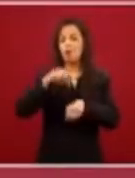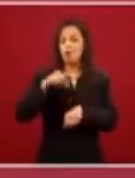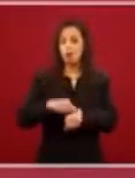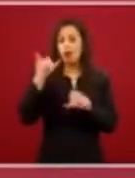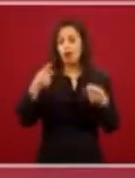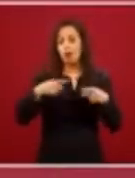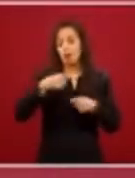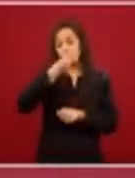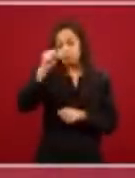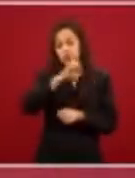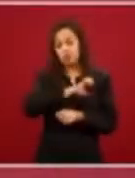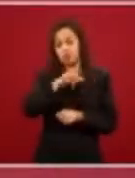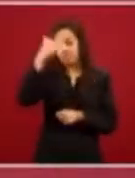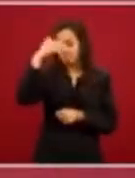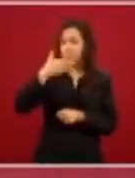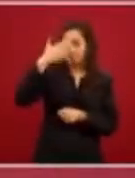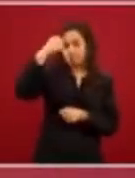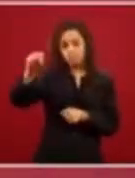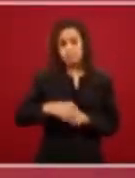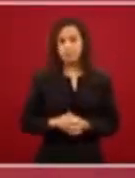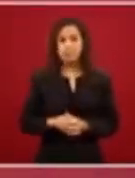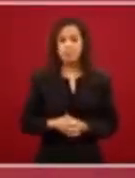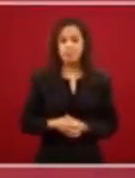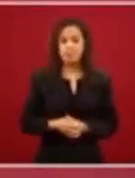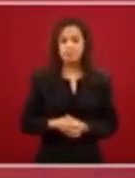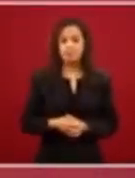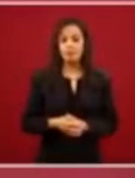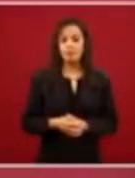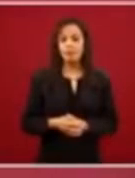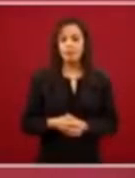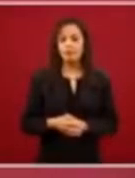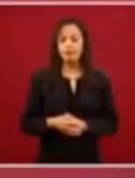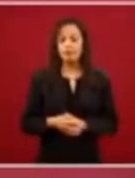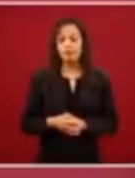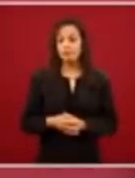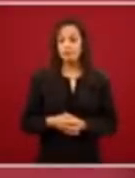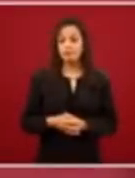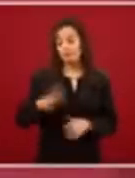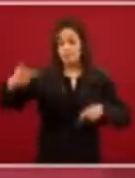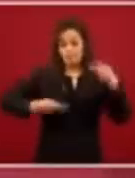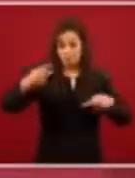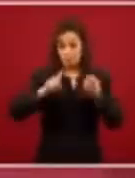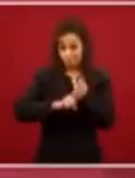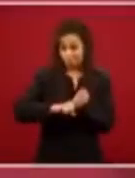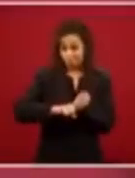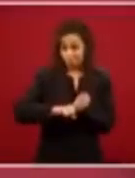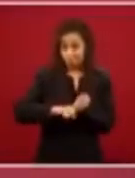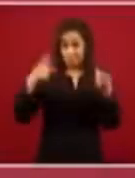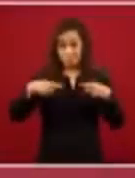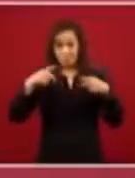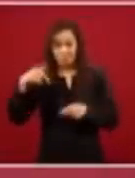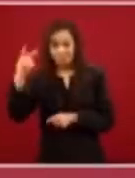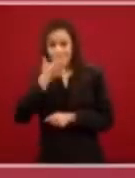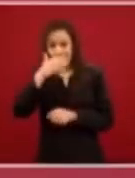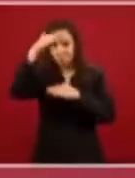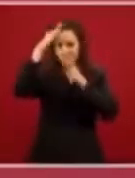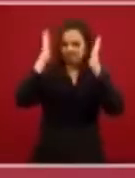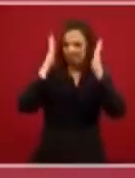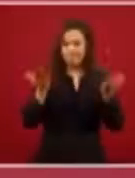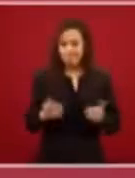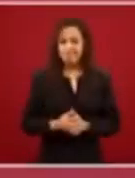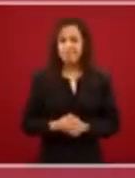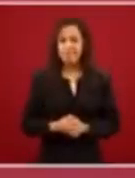especialistas. Y aunque me cuestionen los conservadores y